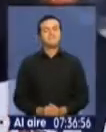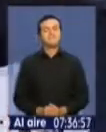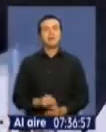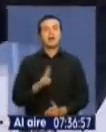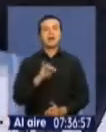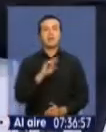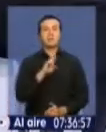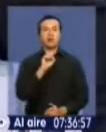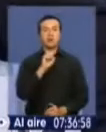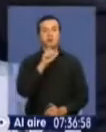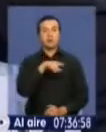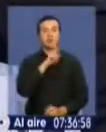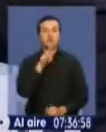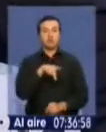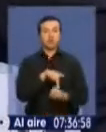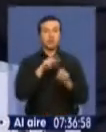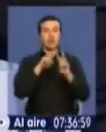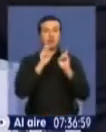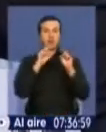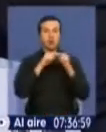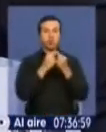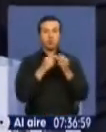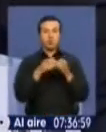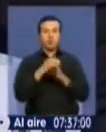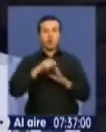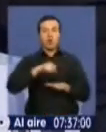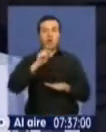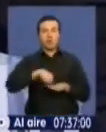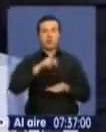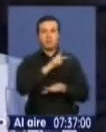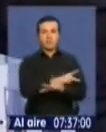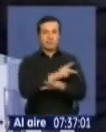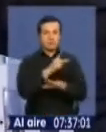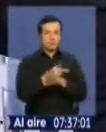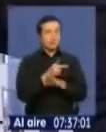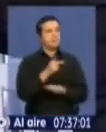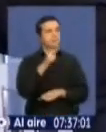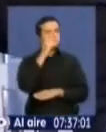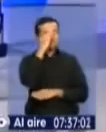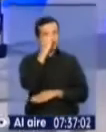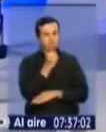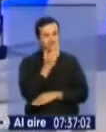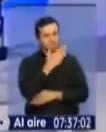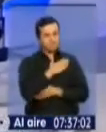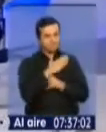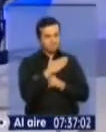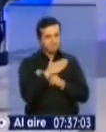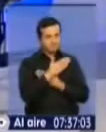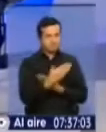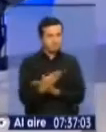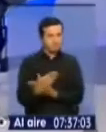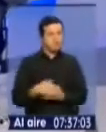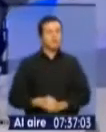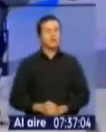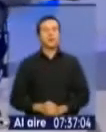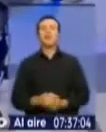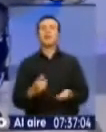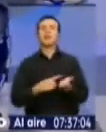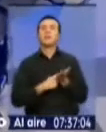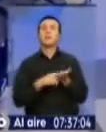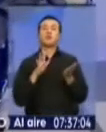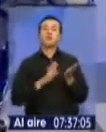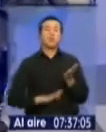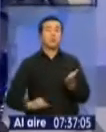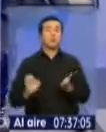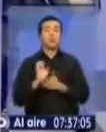Ramiro García, doctor en jurisprudencia y presidente del Colegio de Abogados, se encuentra con nosotros. Ramiro, buenos días, bienvenido. A ver, buenos días. En el debate nacional,